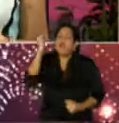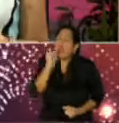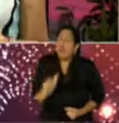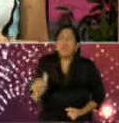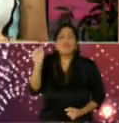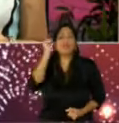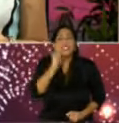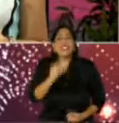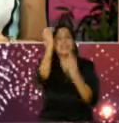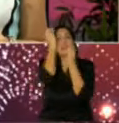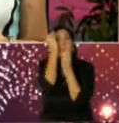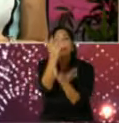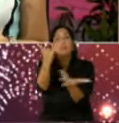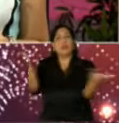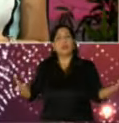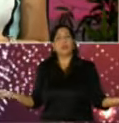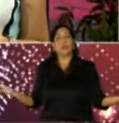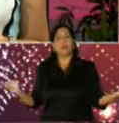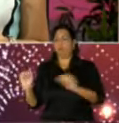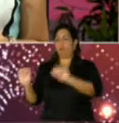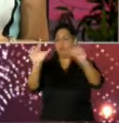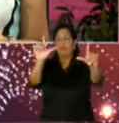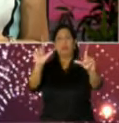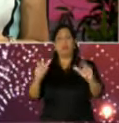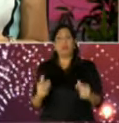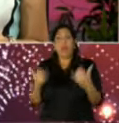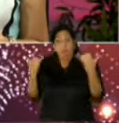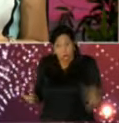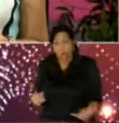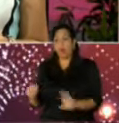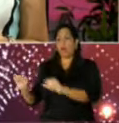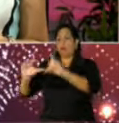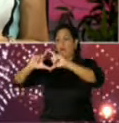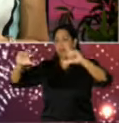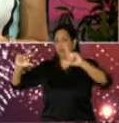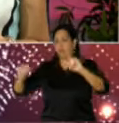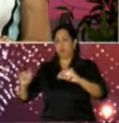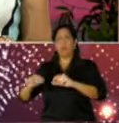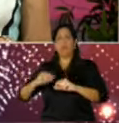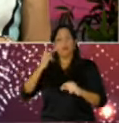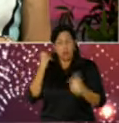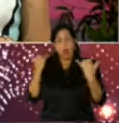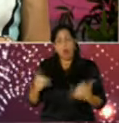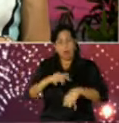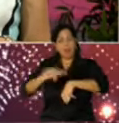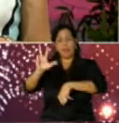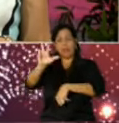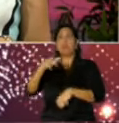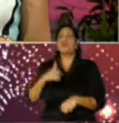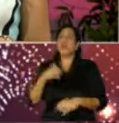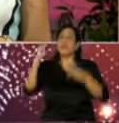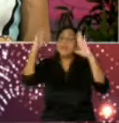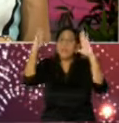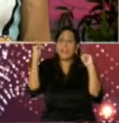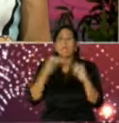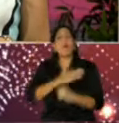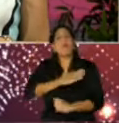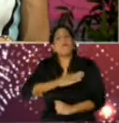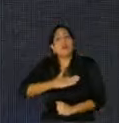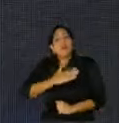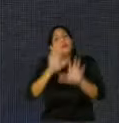días, a través de un escrito. Ahora se le va a presentar en un dashboard, hoy antes de las 3, van a tener el link. Yo espero que esto